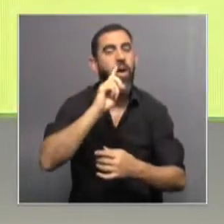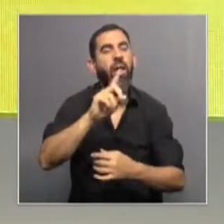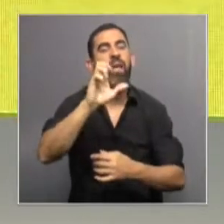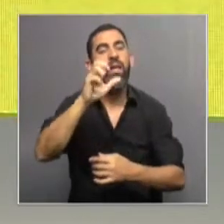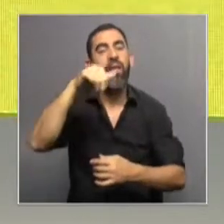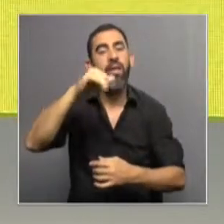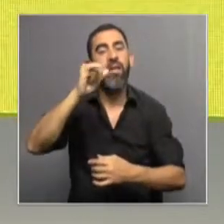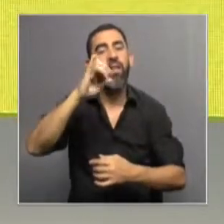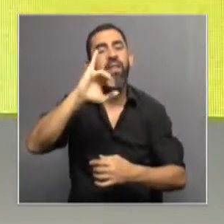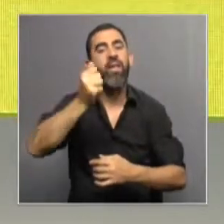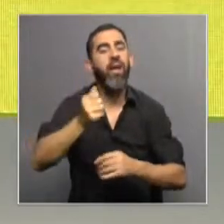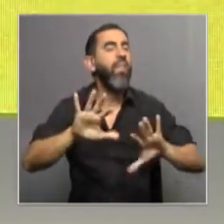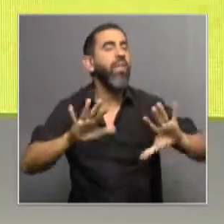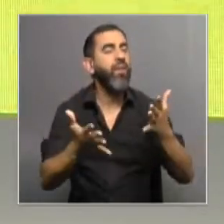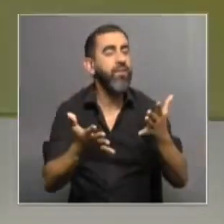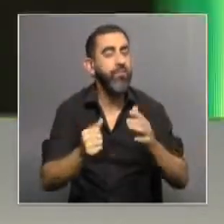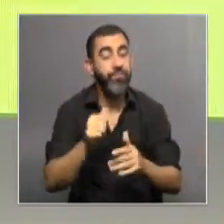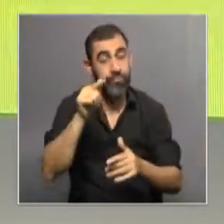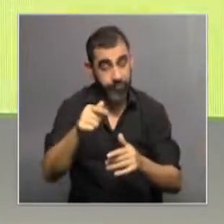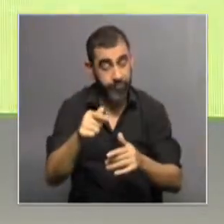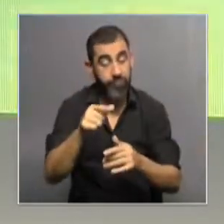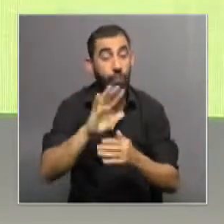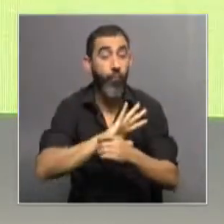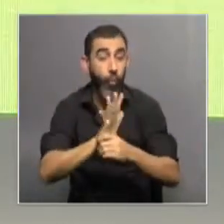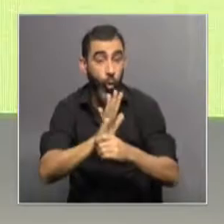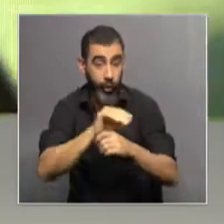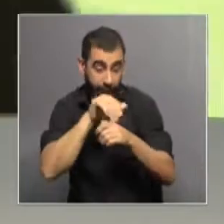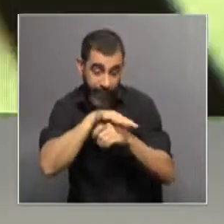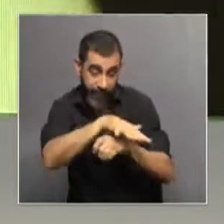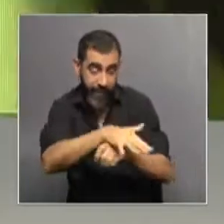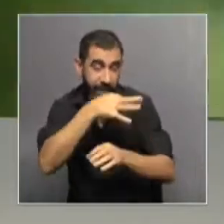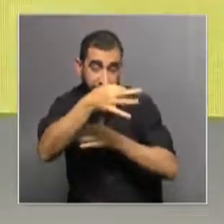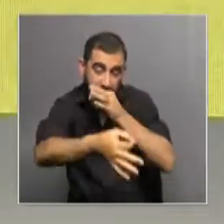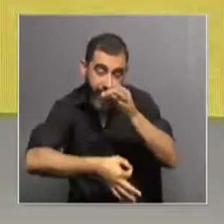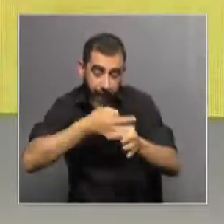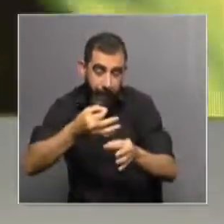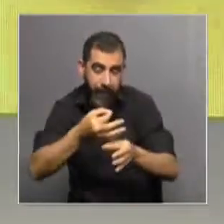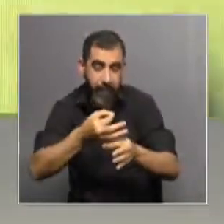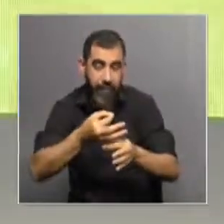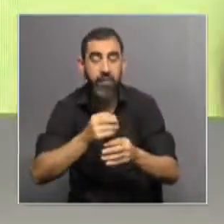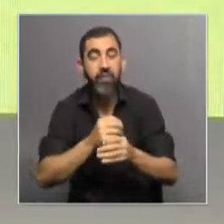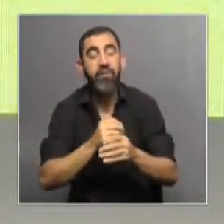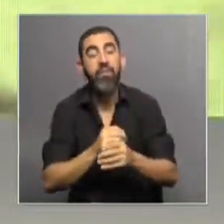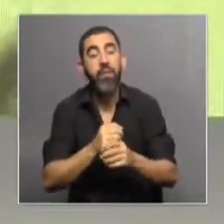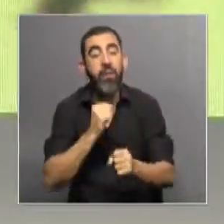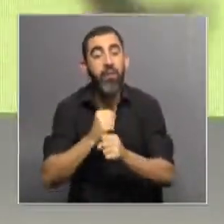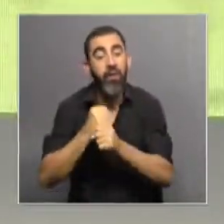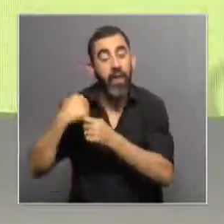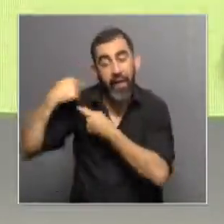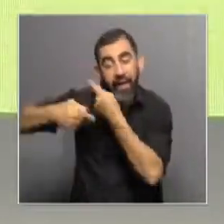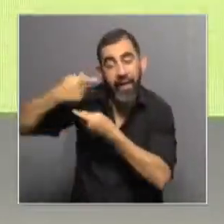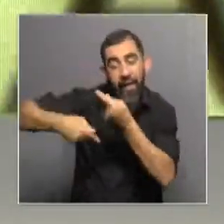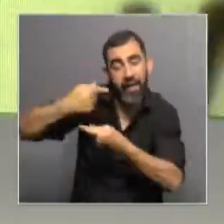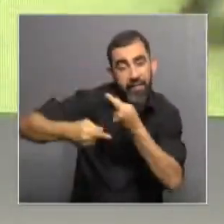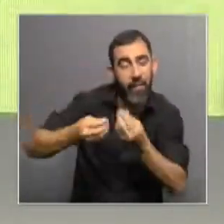hablamos de genética? ¿Qué es genética? La genética en realidad es una rama de la biología que explica o intenta explicar y trabaja con la herencia. Cómo